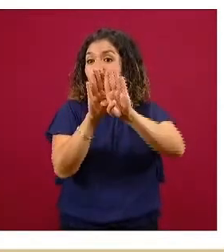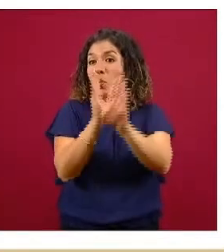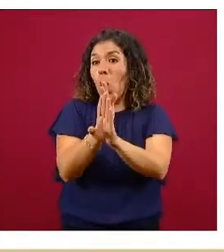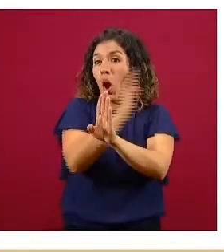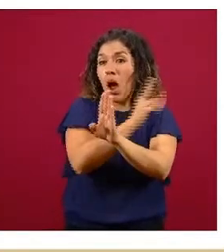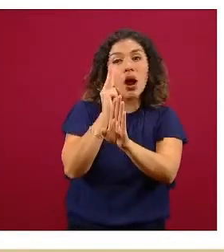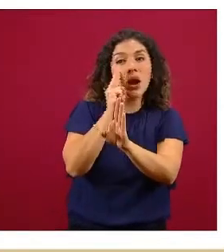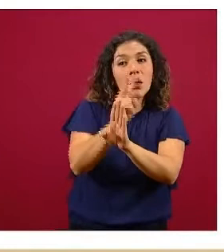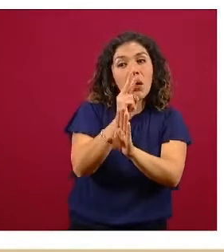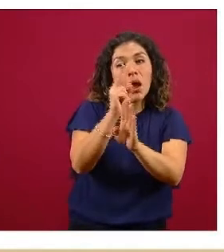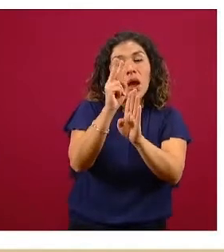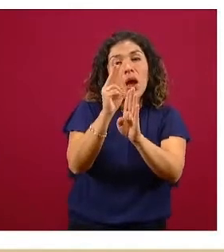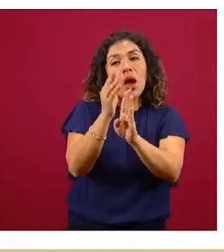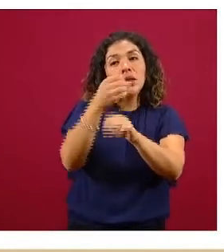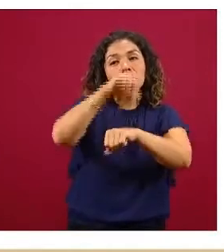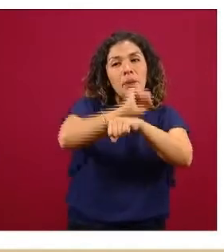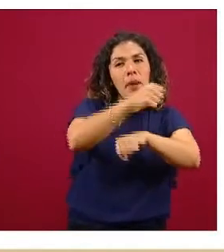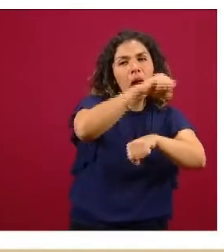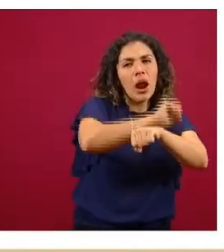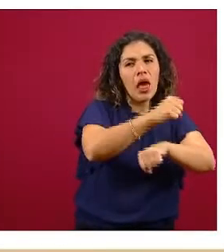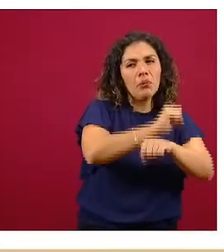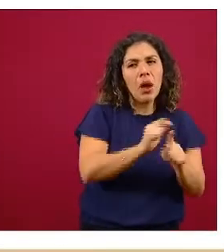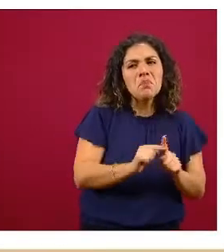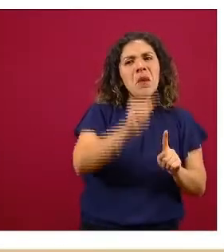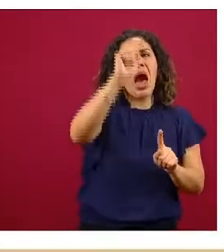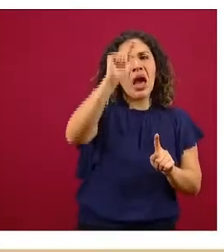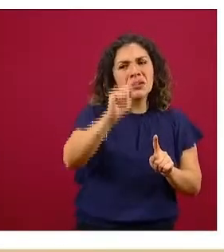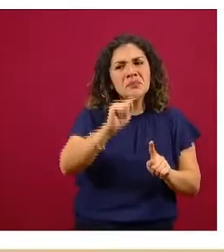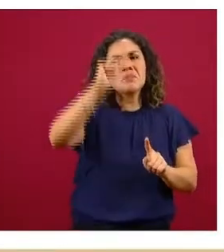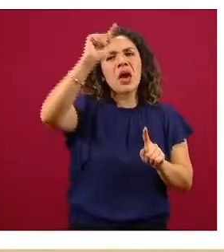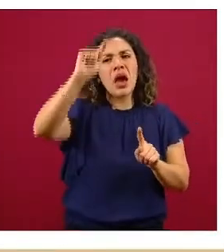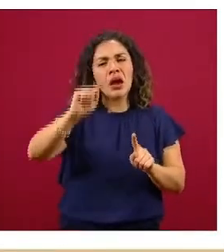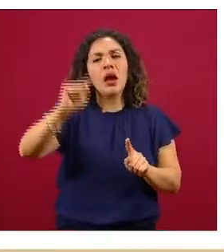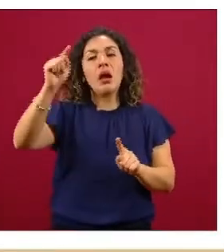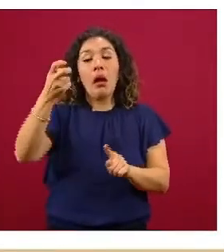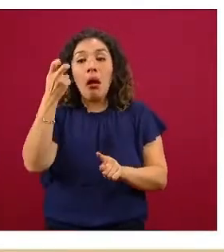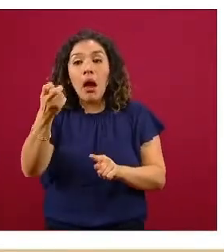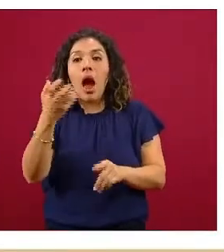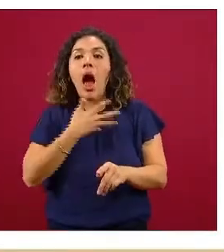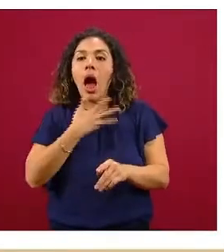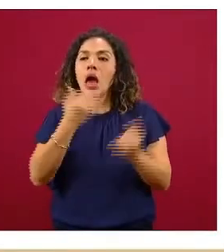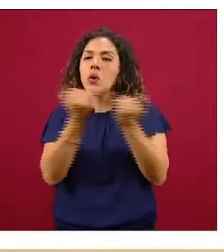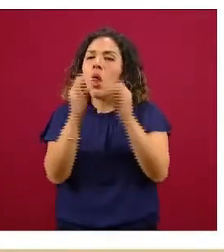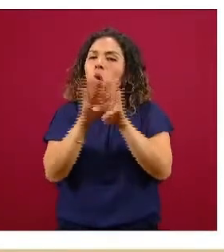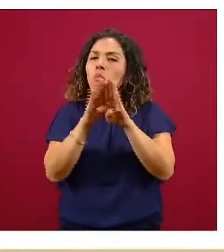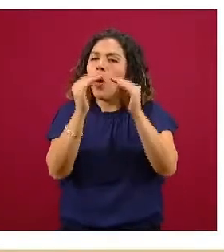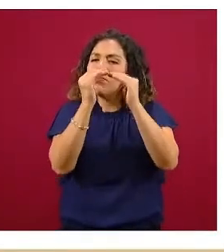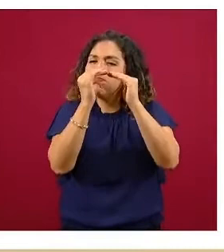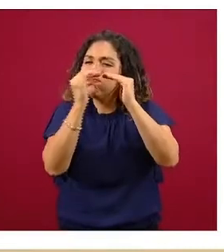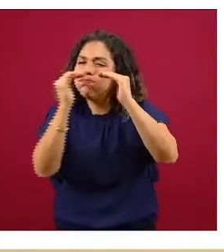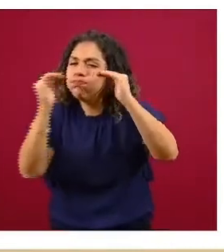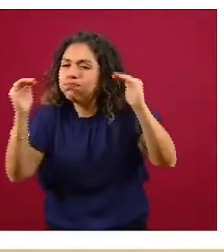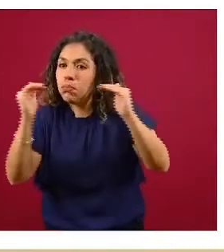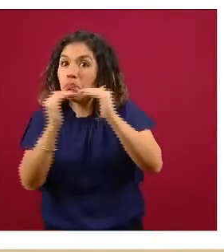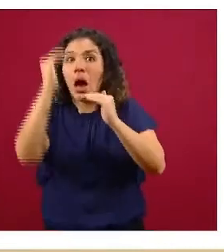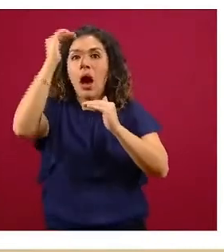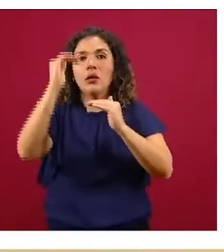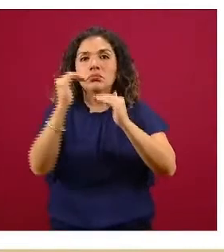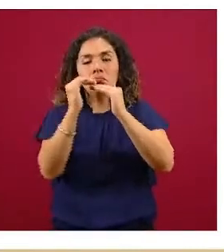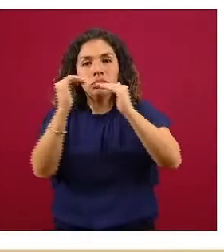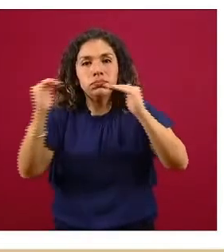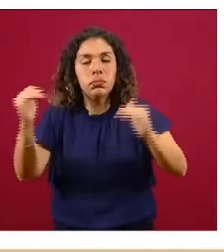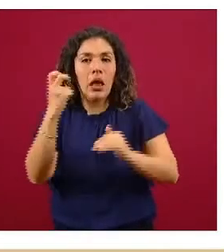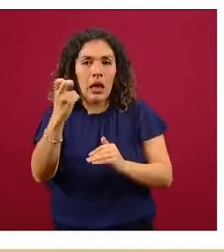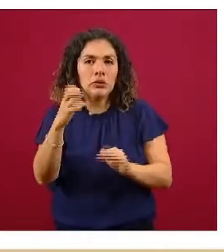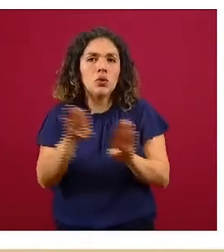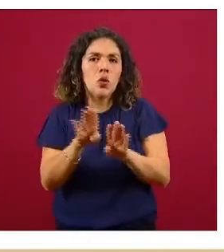veíamos en todas las semanas previas, prácticamente está también en un punto de estabilidad, lo cual también es congruente con lo que